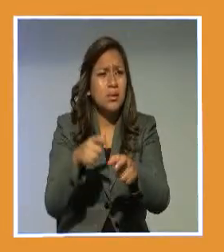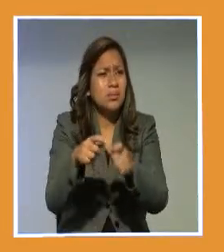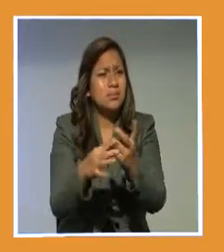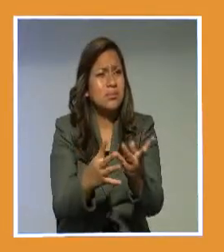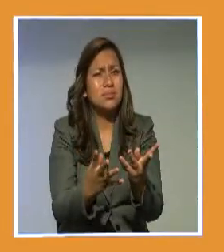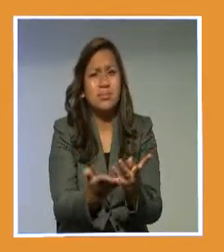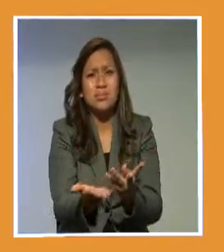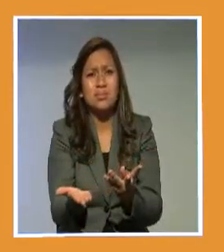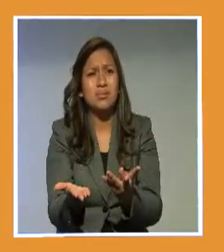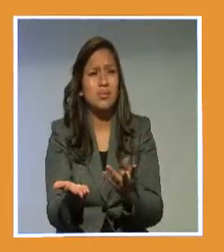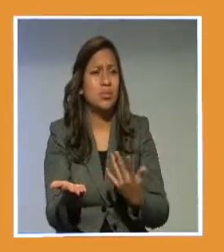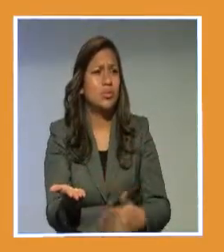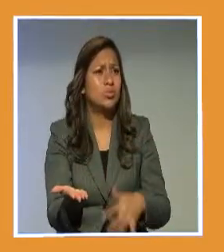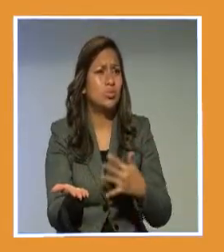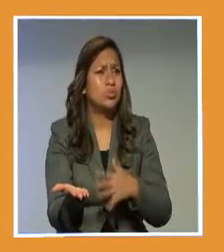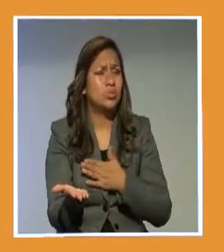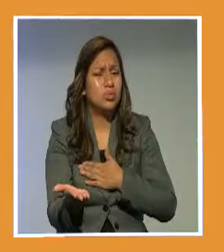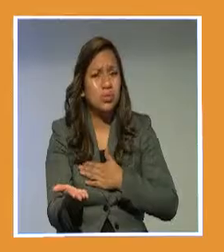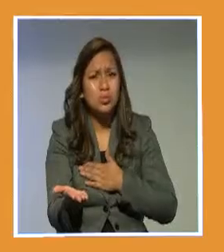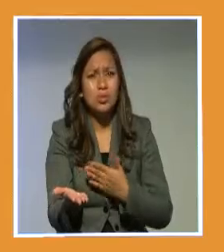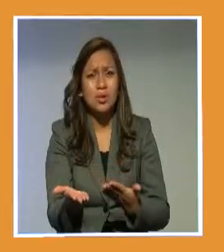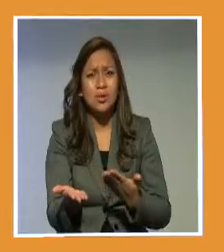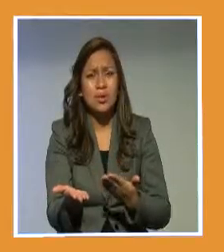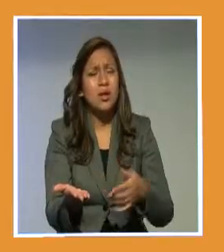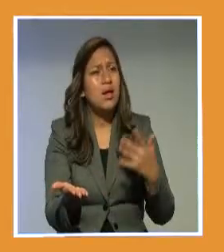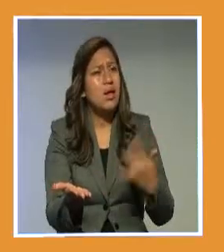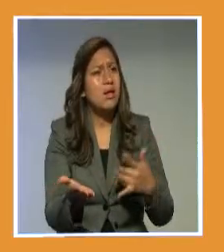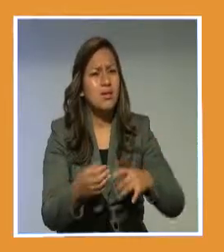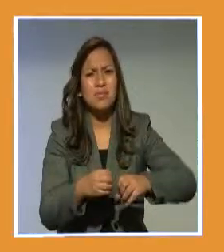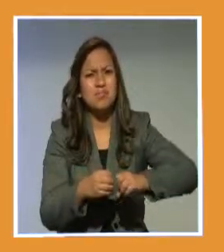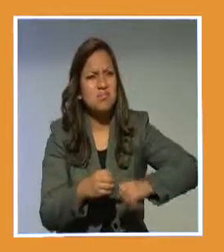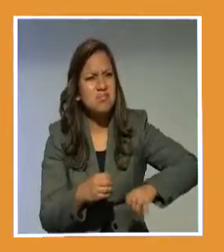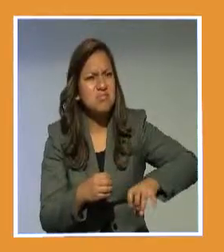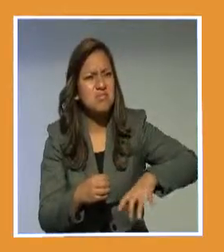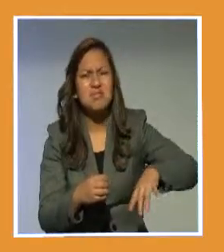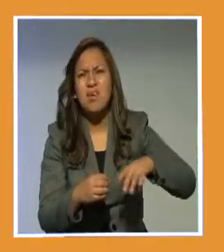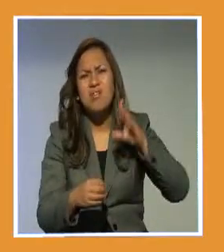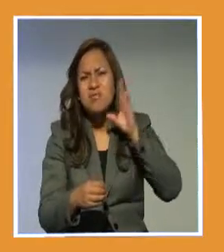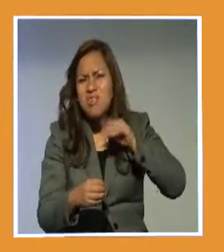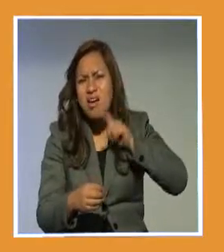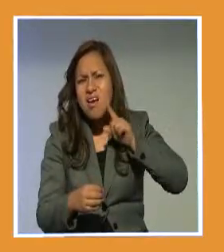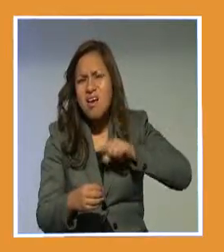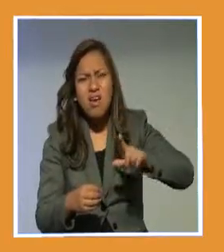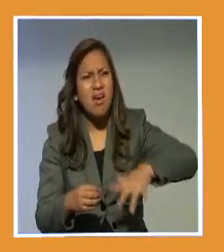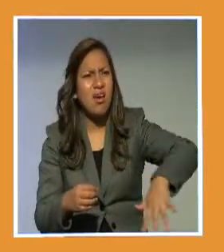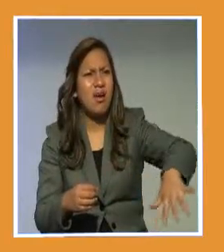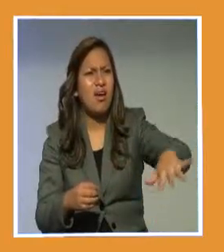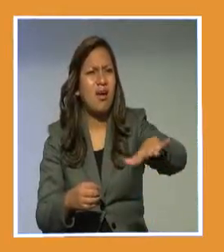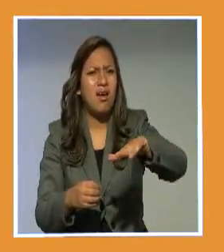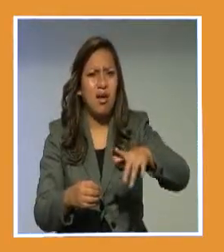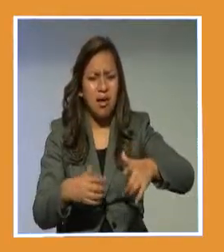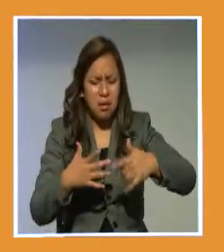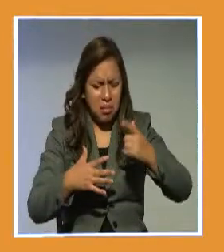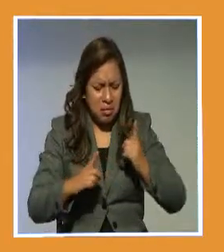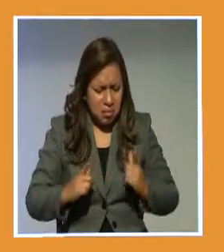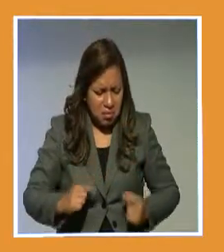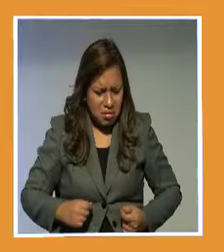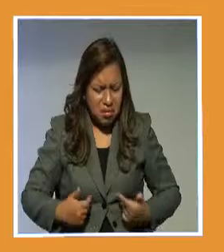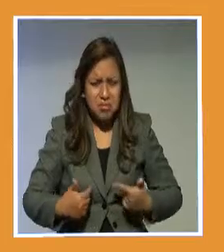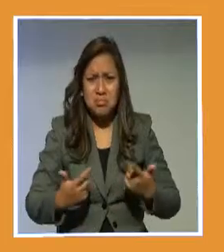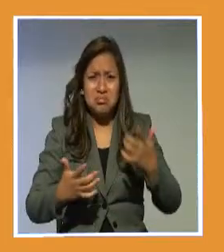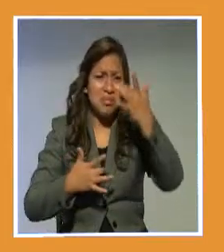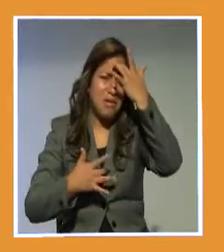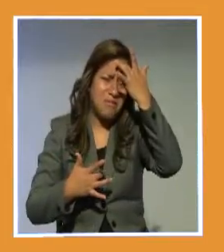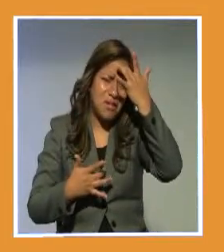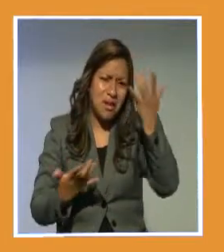sido tan perjudicada por todos los efectos de contaminación que dejó Chevron Texaco en Amazonía. Por lo tanto, los temas ambientales